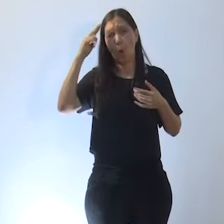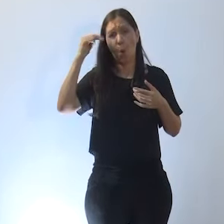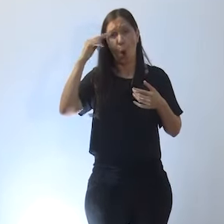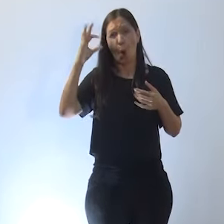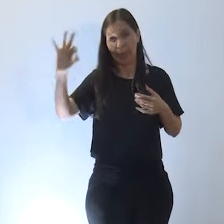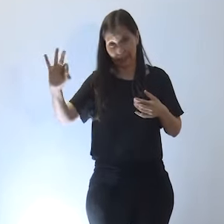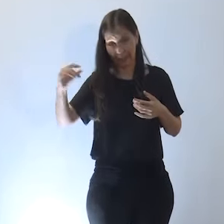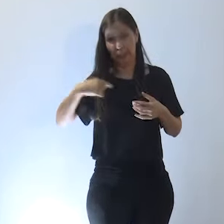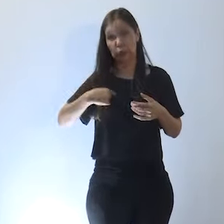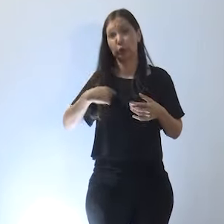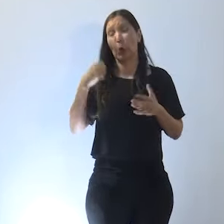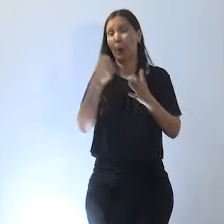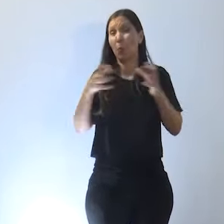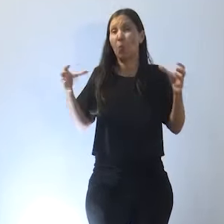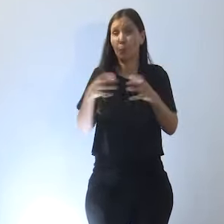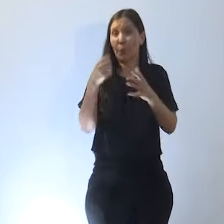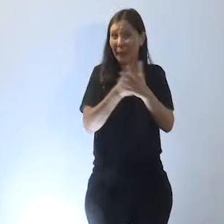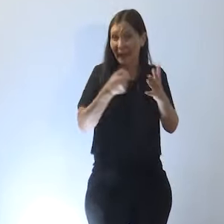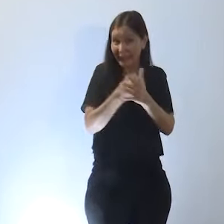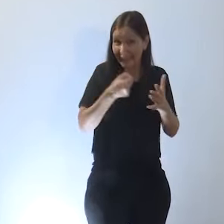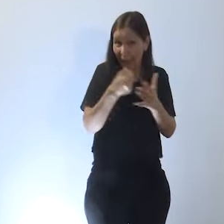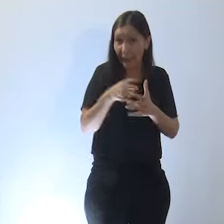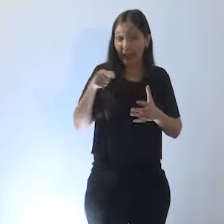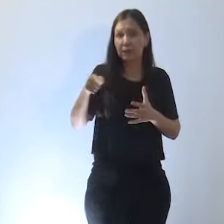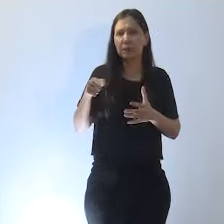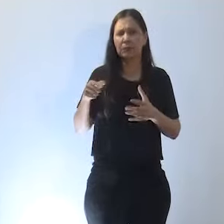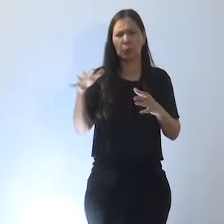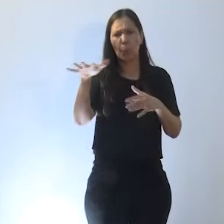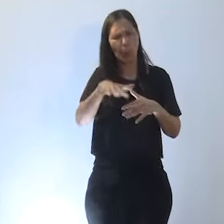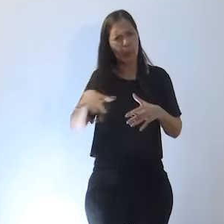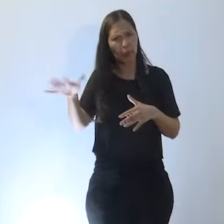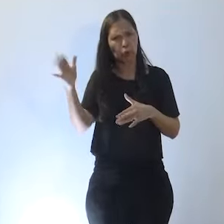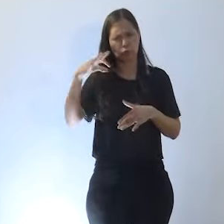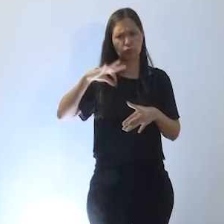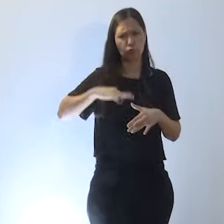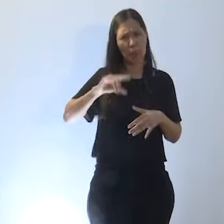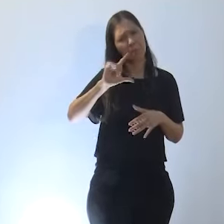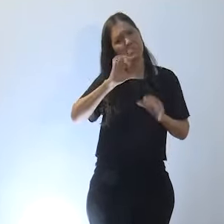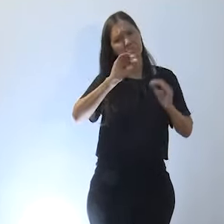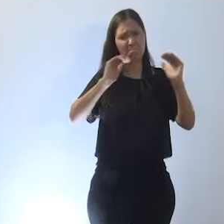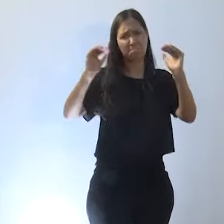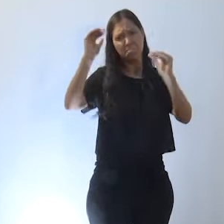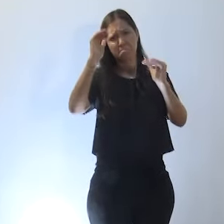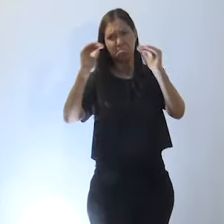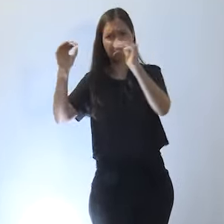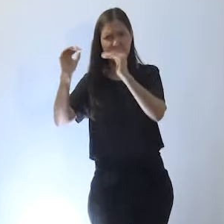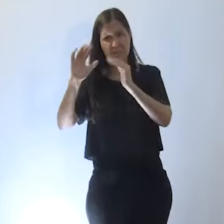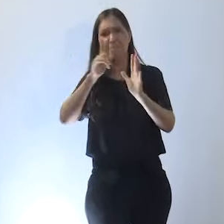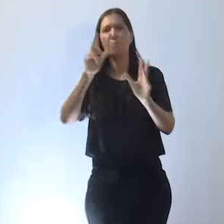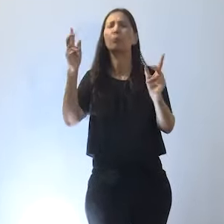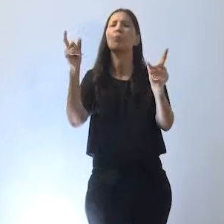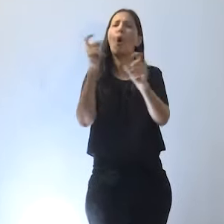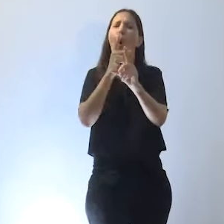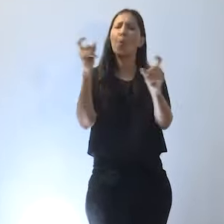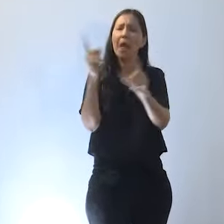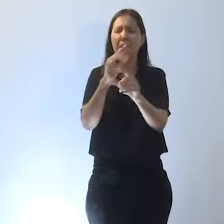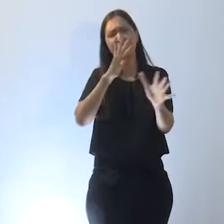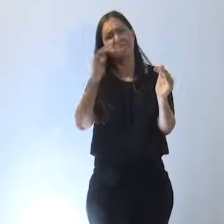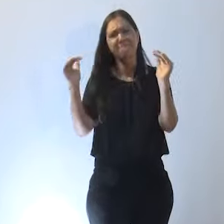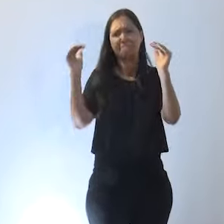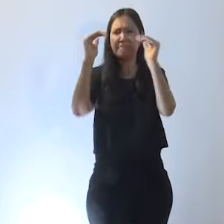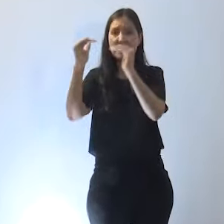verón en un barrio todos todos ganaban más o menos lo mismo todos tenían más o menos los mismo problemas ahora vos vas vos vas a un